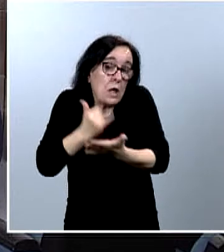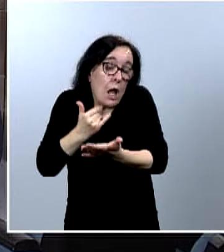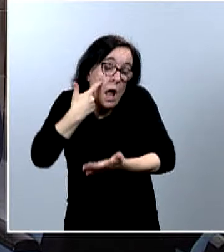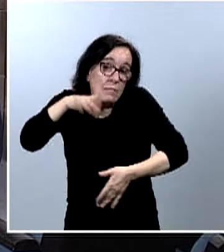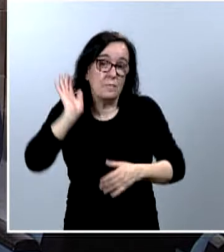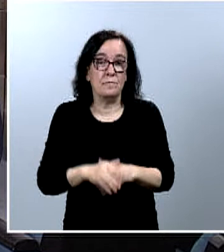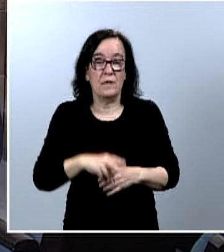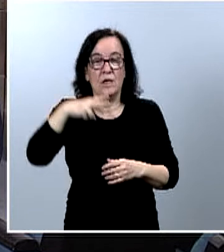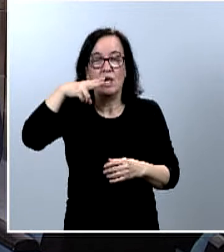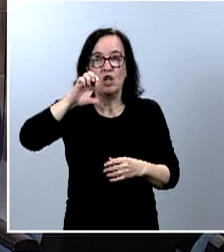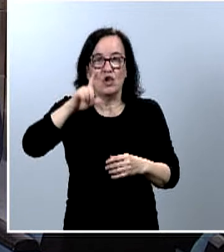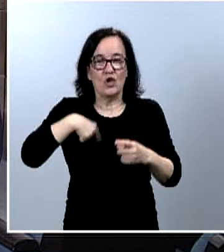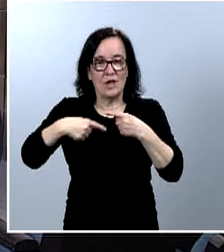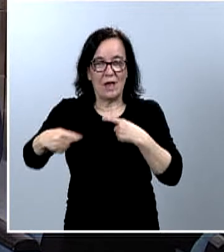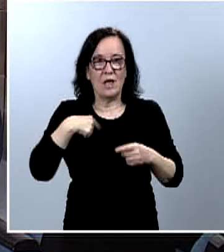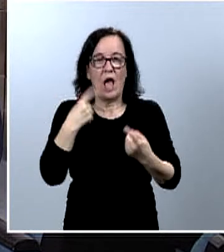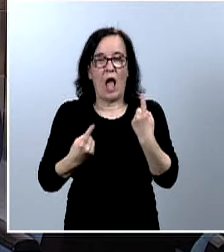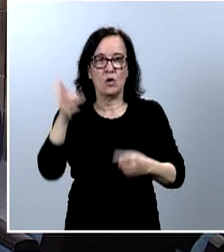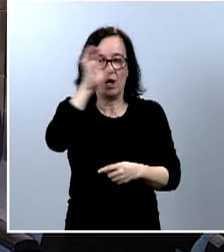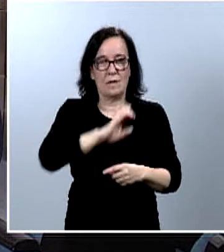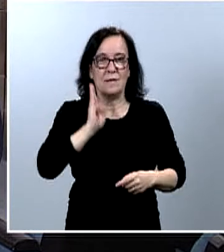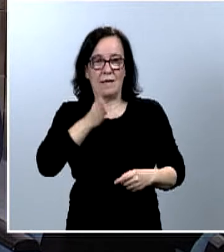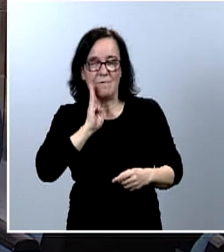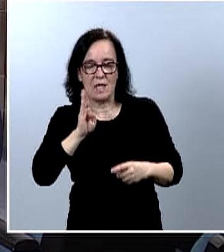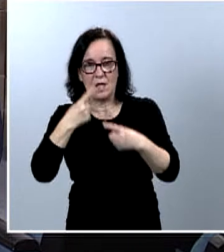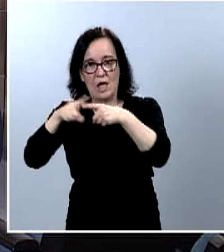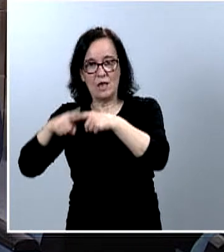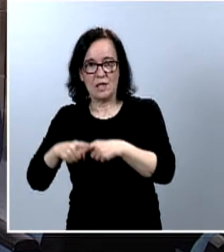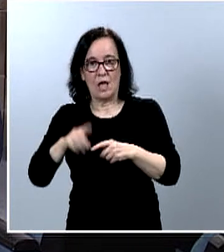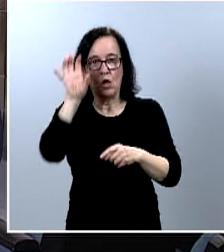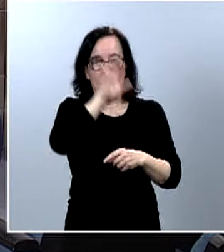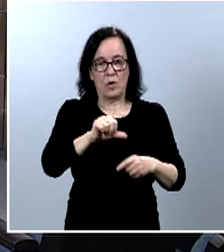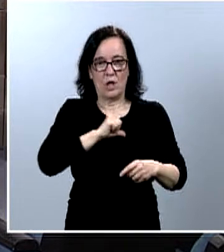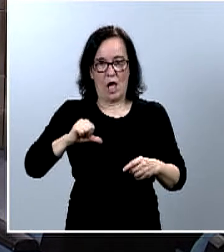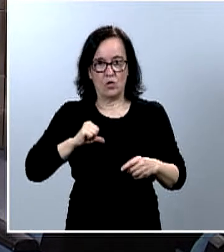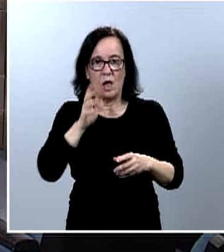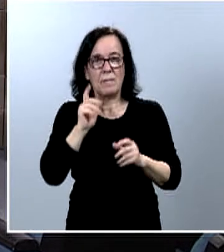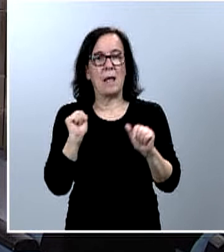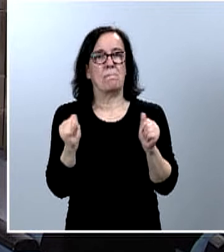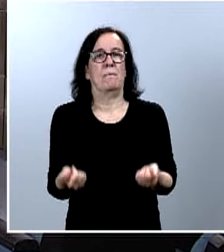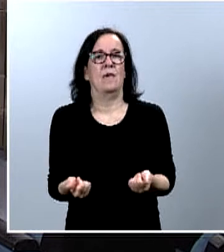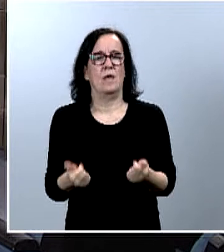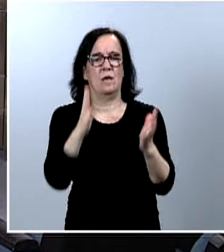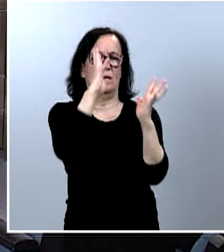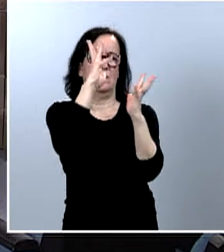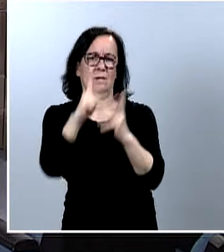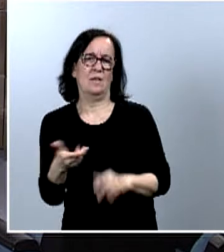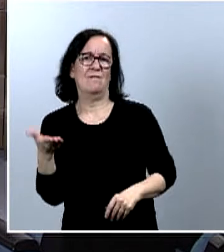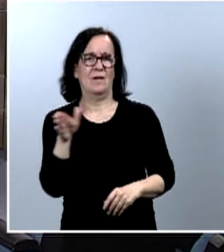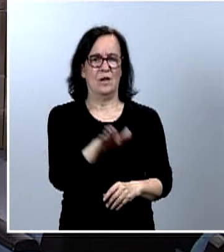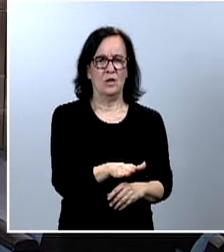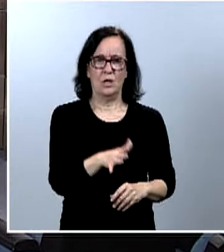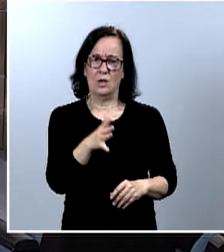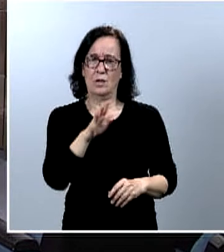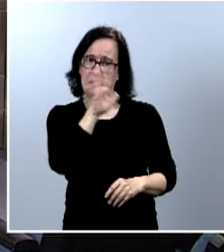Diario pregunta, algunos países europeos como Bélgica y distintas comunidades autónomas han empezado a contabilizar fallecimientos sospechosos por